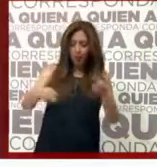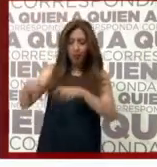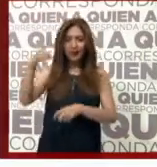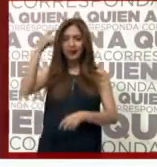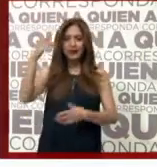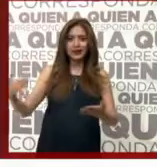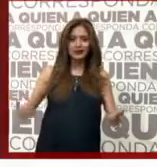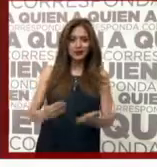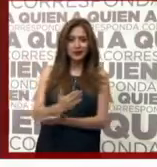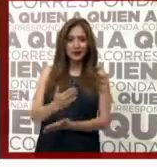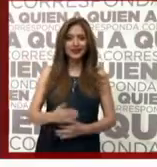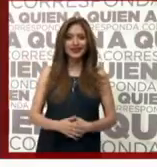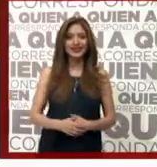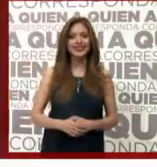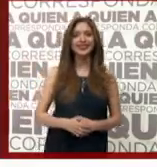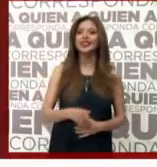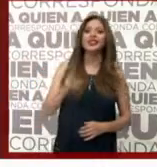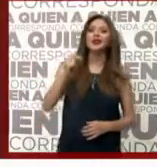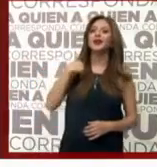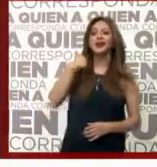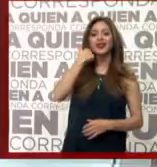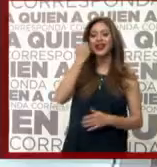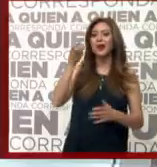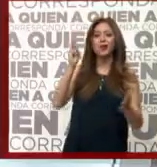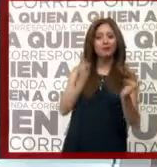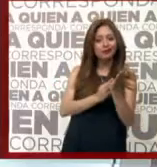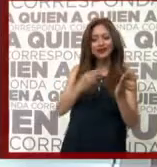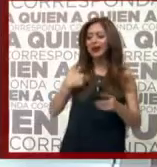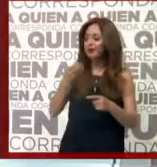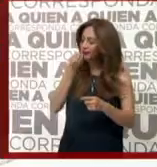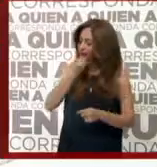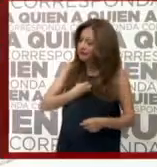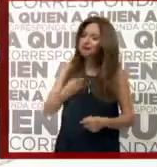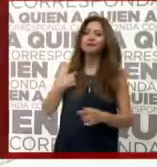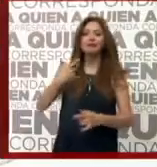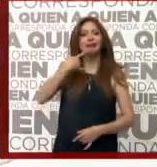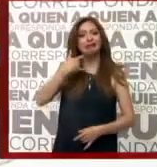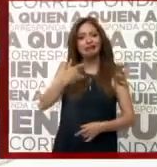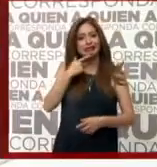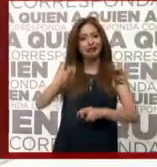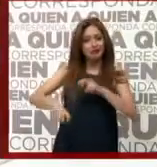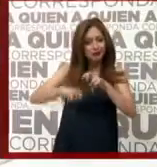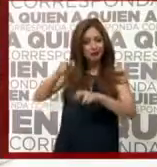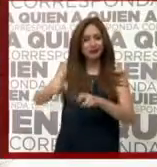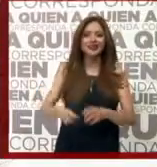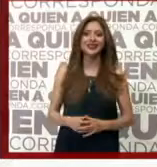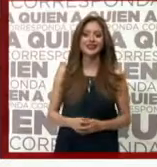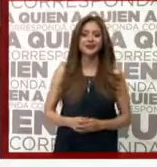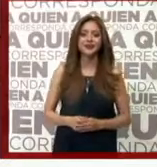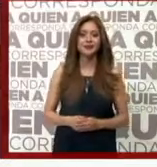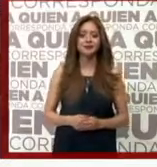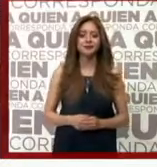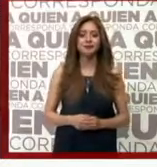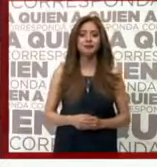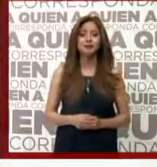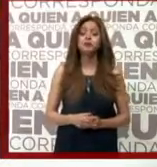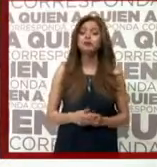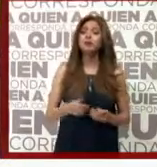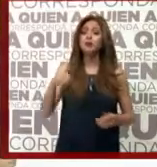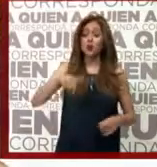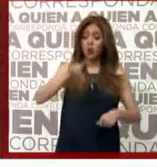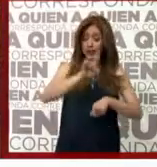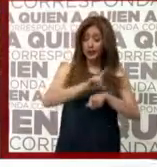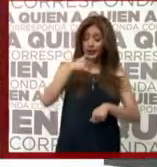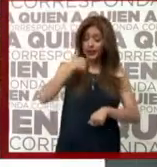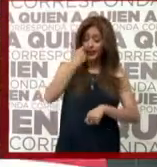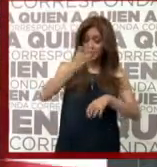dificultad. Yo ya no quiero seguir con las multas. Si quieren obstáculos, hacemos los obstáculos, no importa. A ver, luego. Jefe, pues el día de hoy les